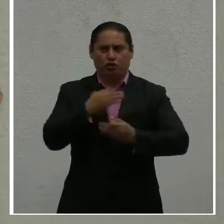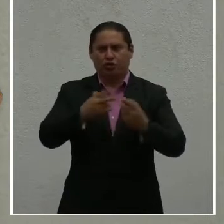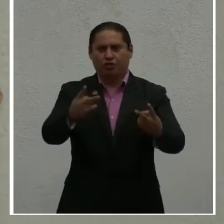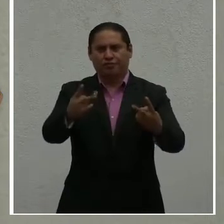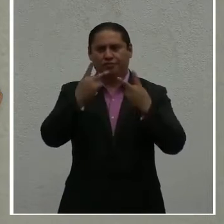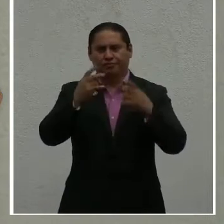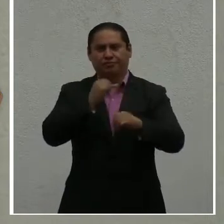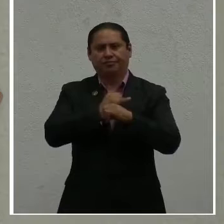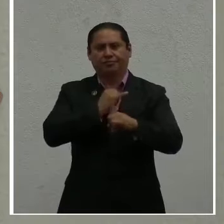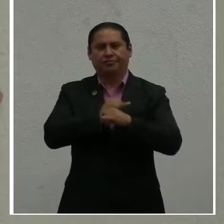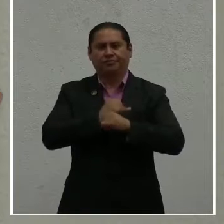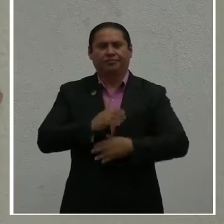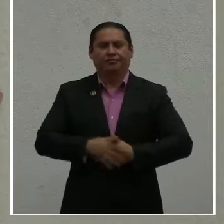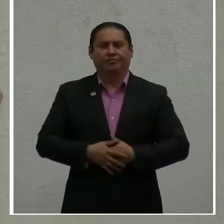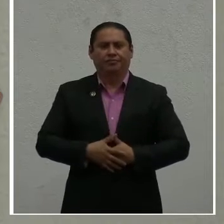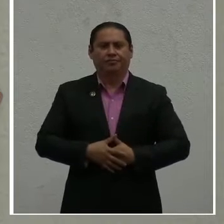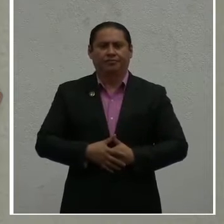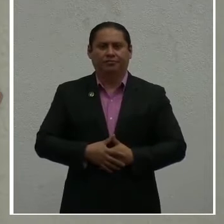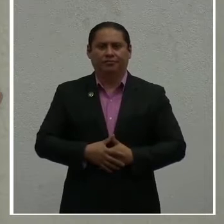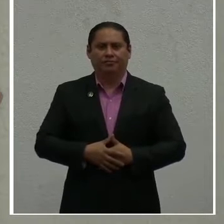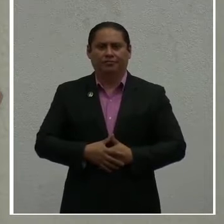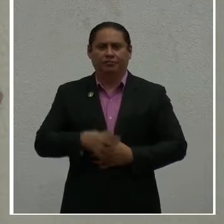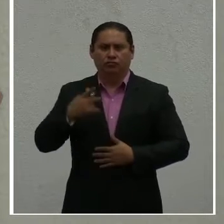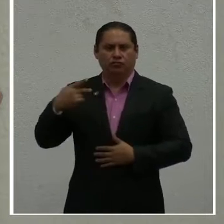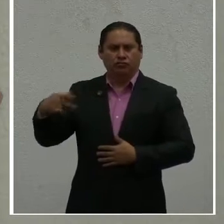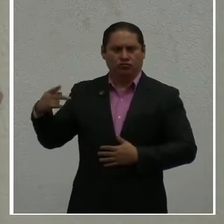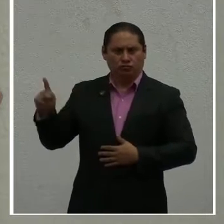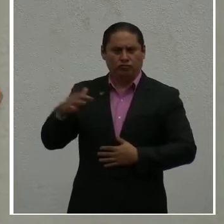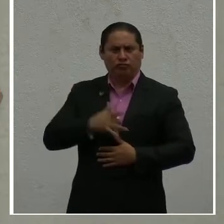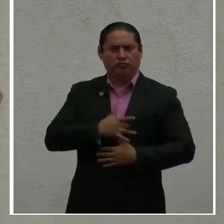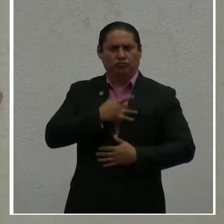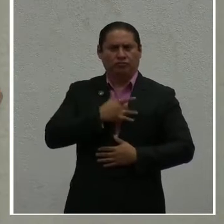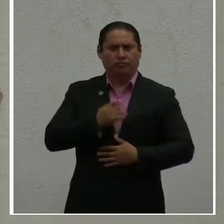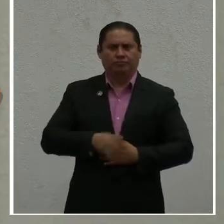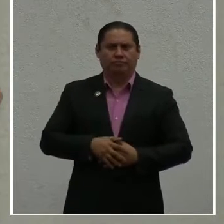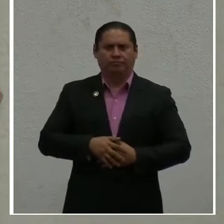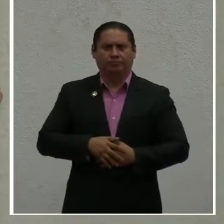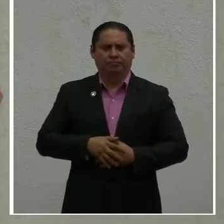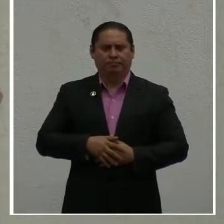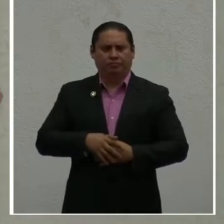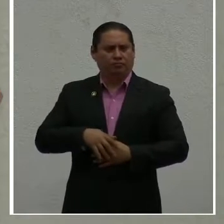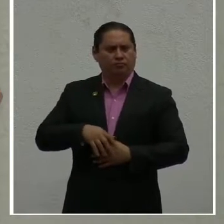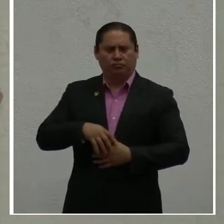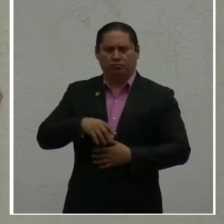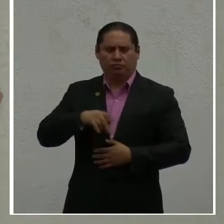ven. Mi posición es en lo particular.